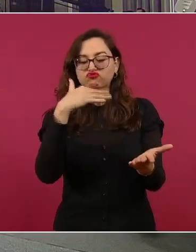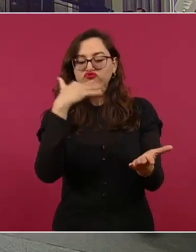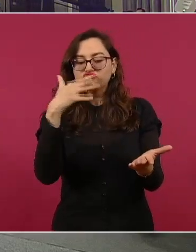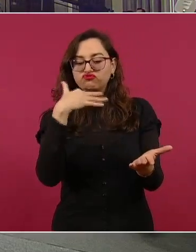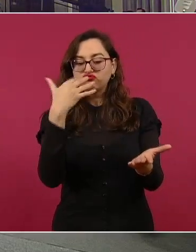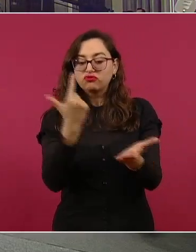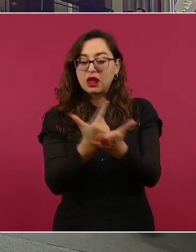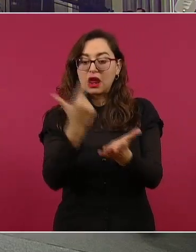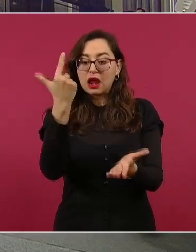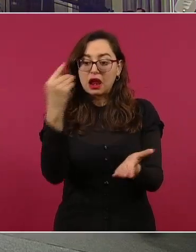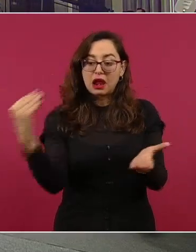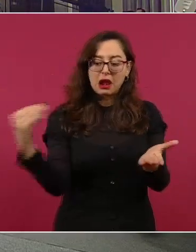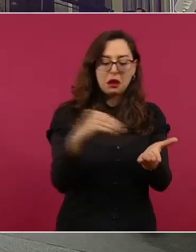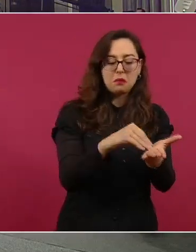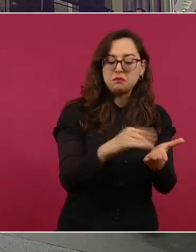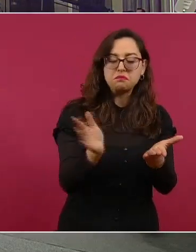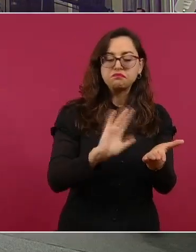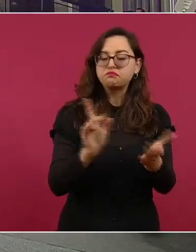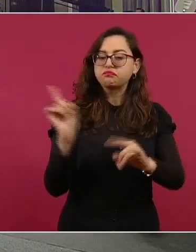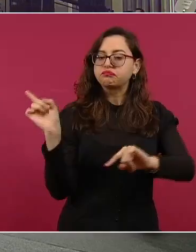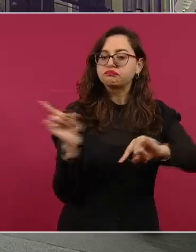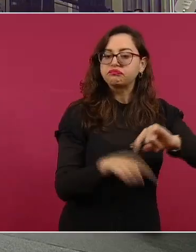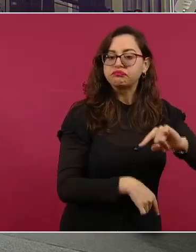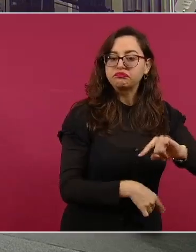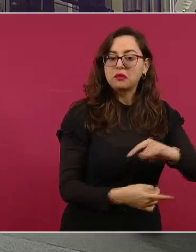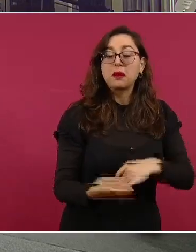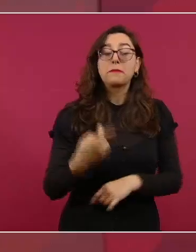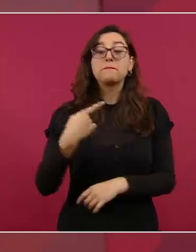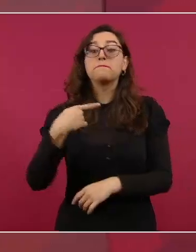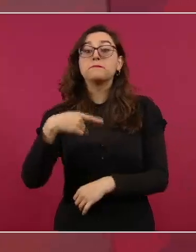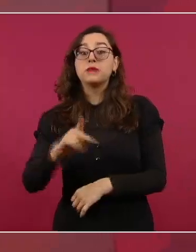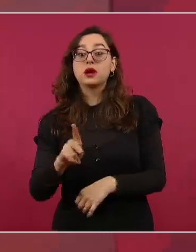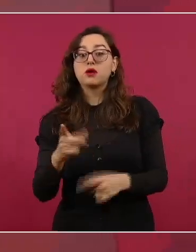para supuestamente combatir la corrupción,